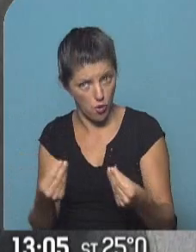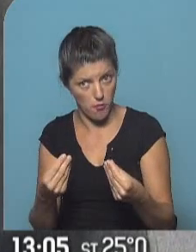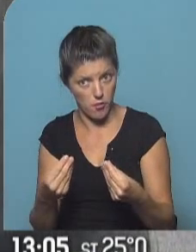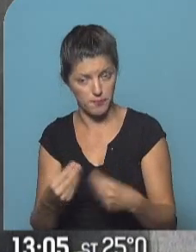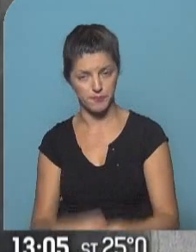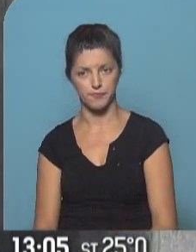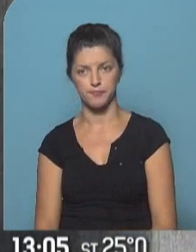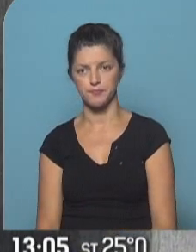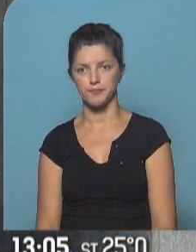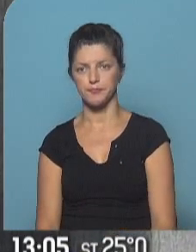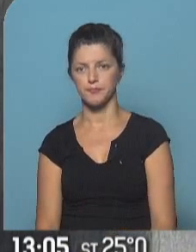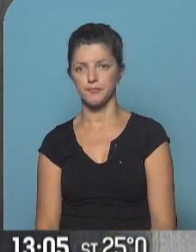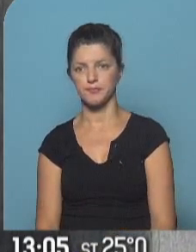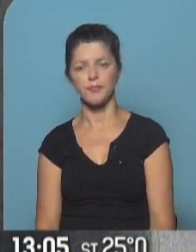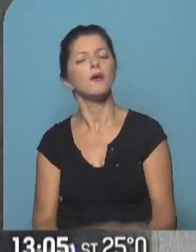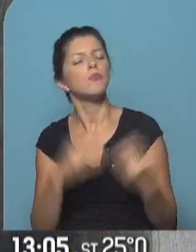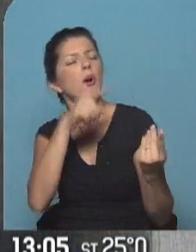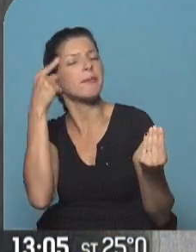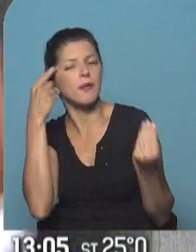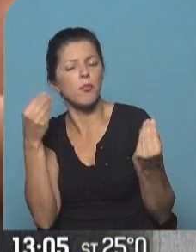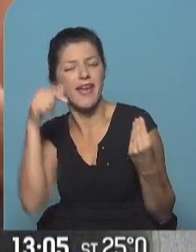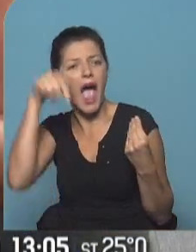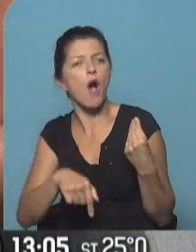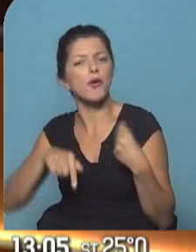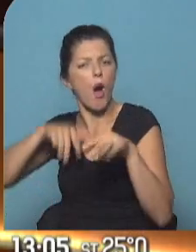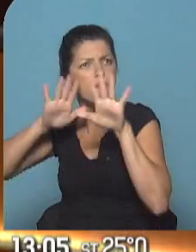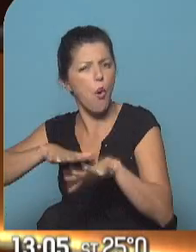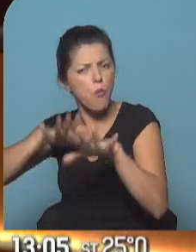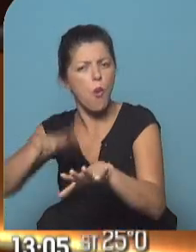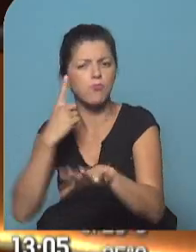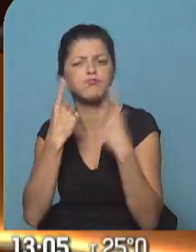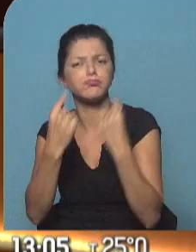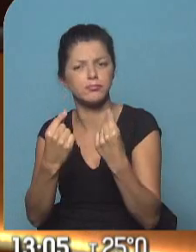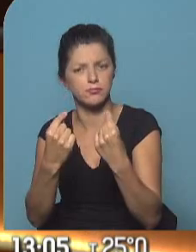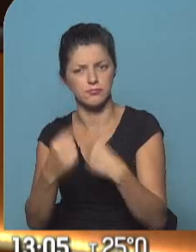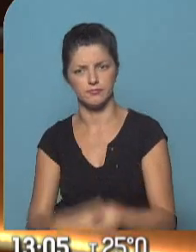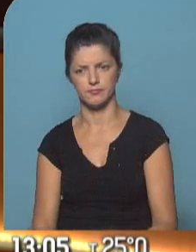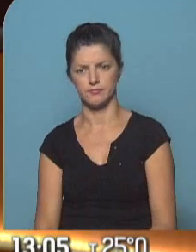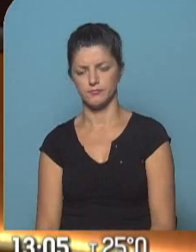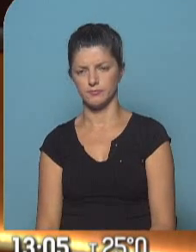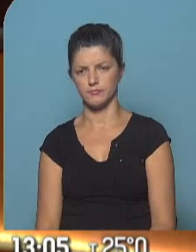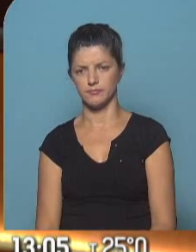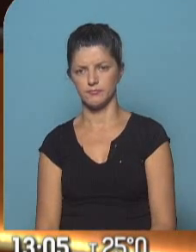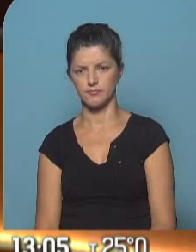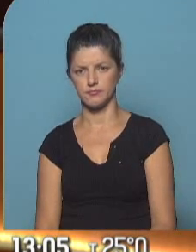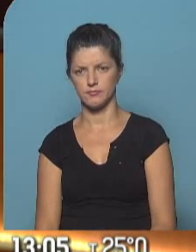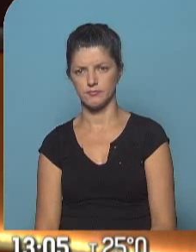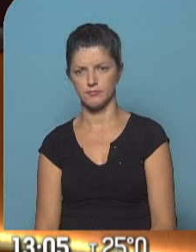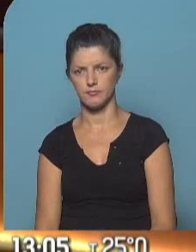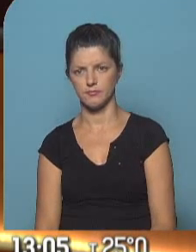saber, cómo sigue esto ahora, ¿no? ¿Por qué pensás que ocurrió ahora esta manifestación? Yo creo que se cumplieron unos